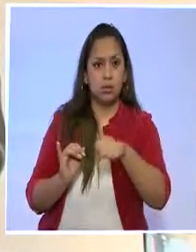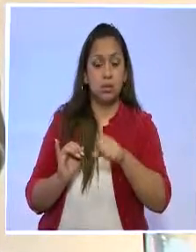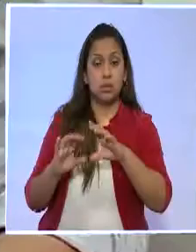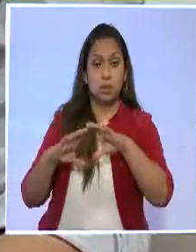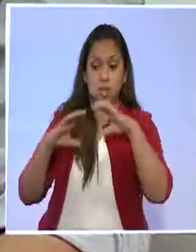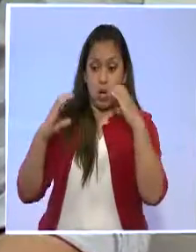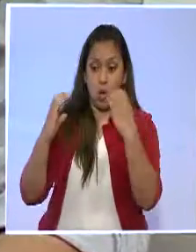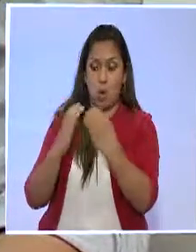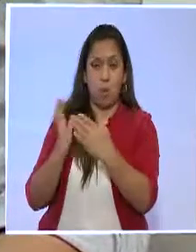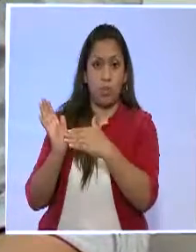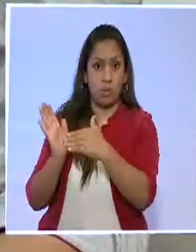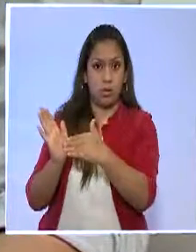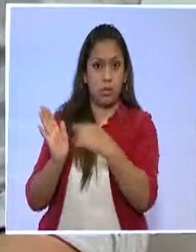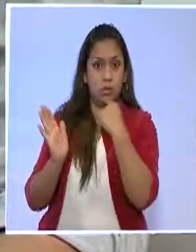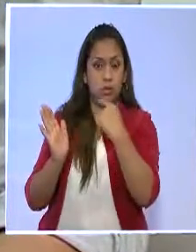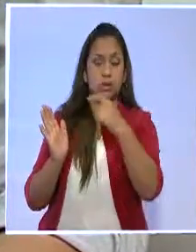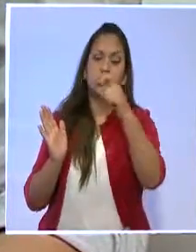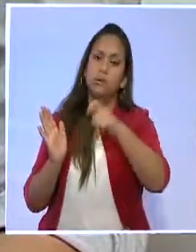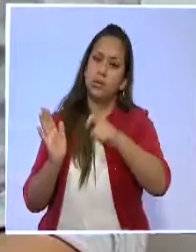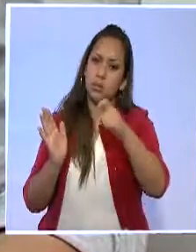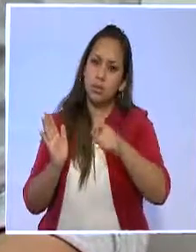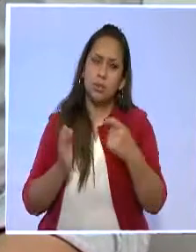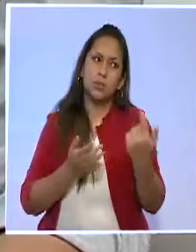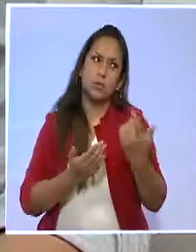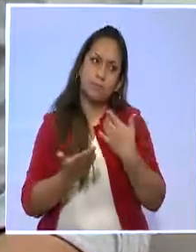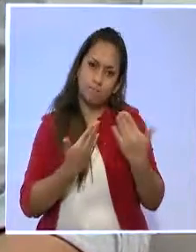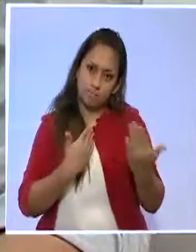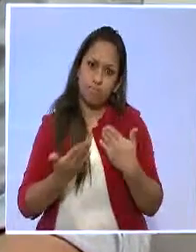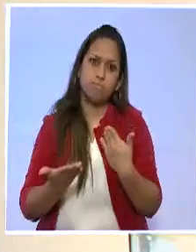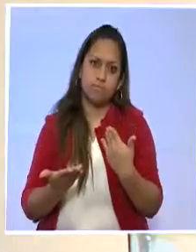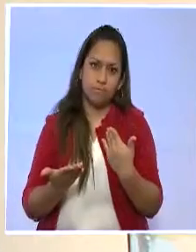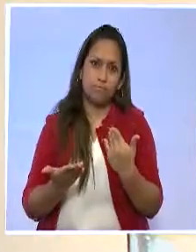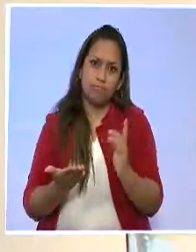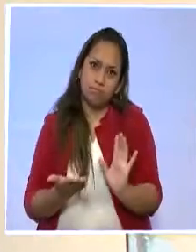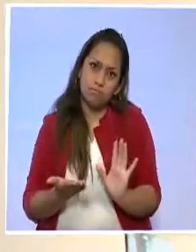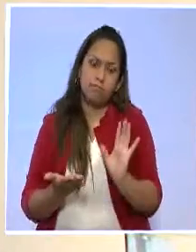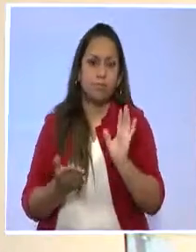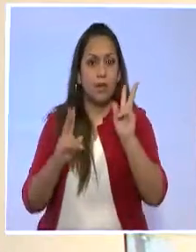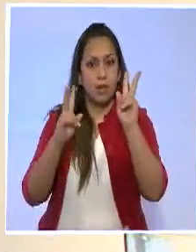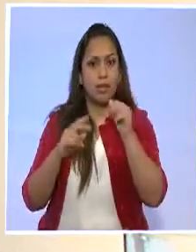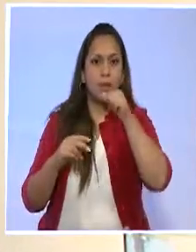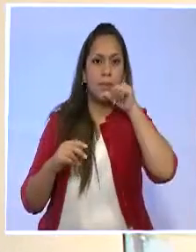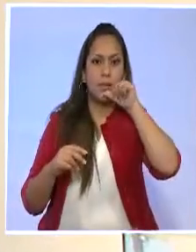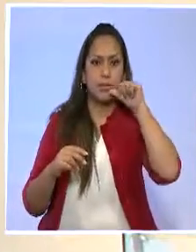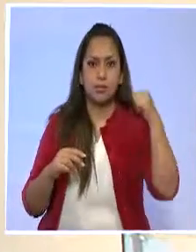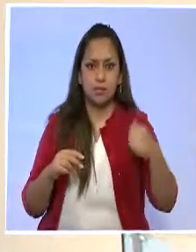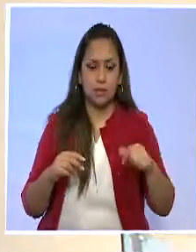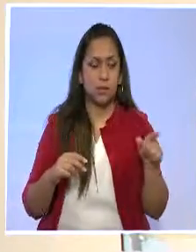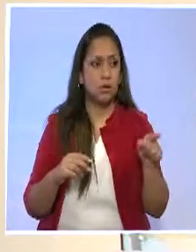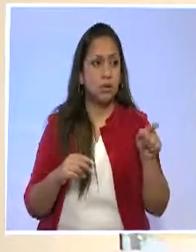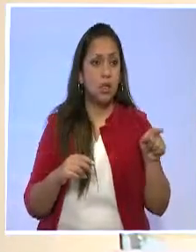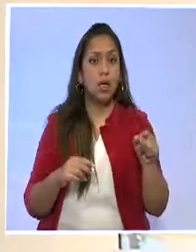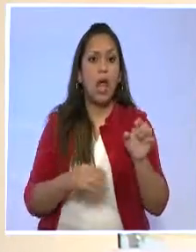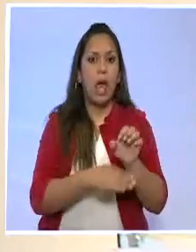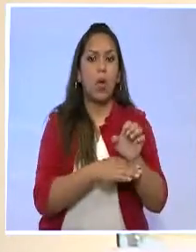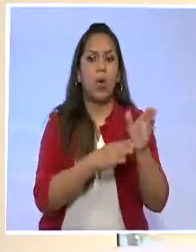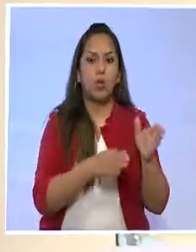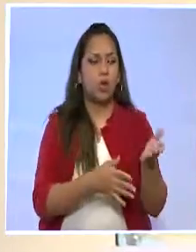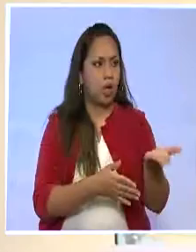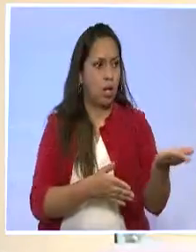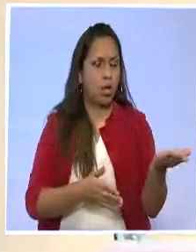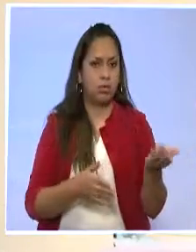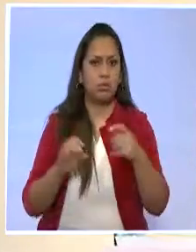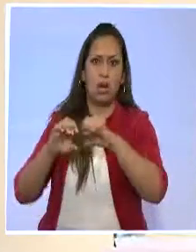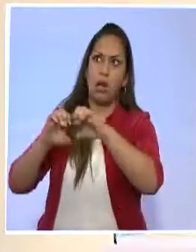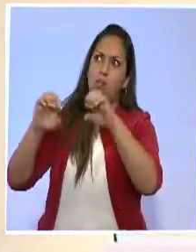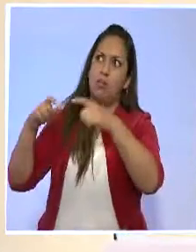comisión debe considerarla justamente al tener una excepción en temas de cerveza artesanal y yo creo que eso se va a fortalecer en el debate